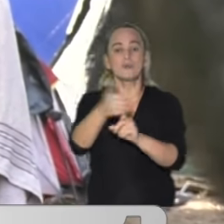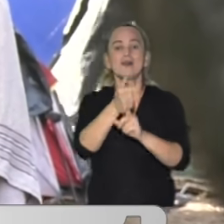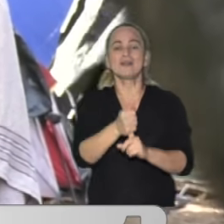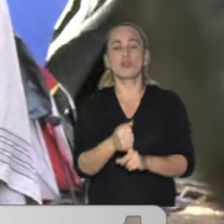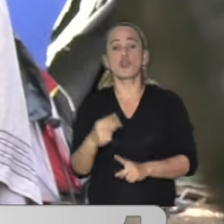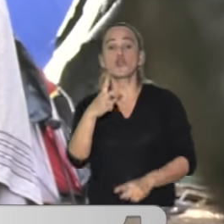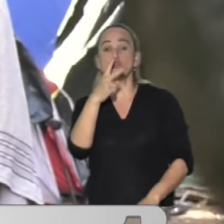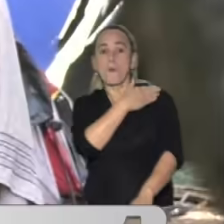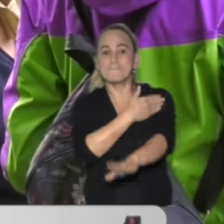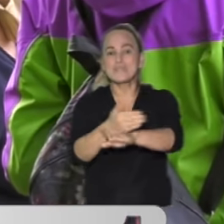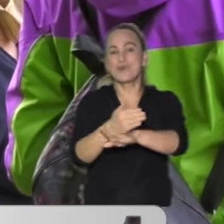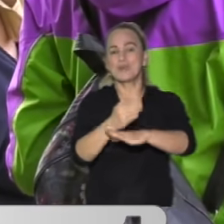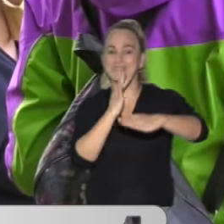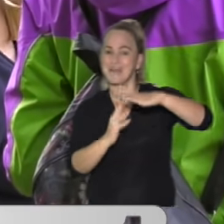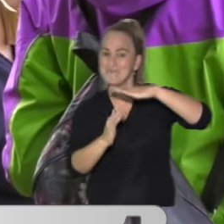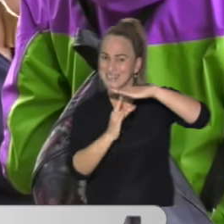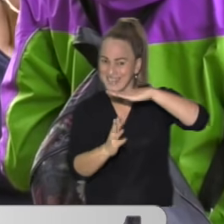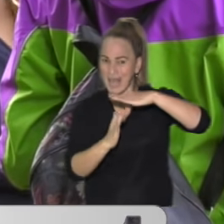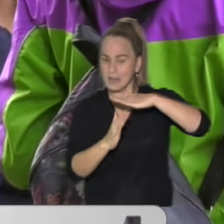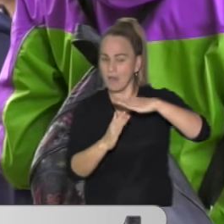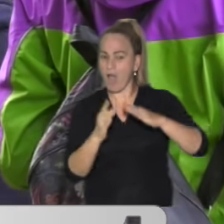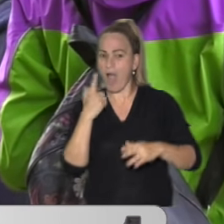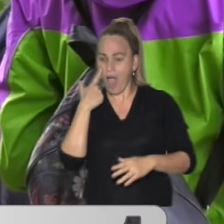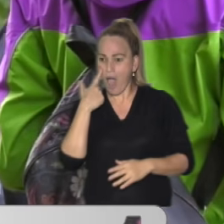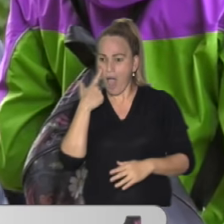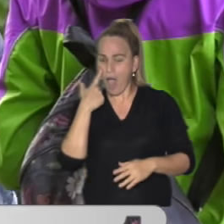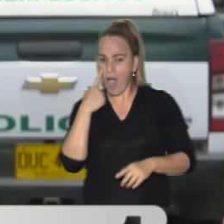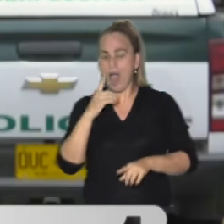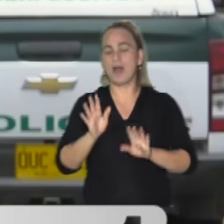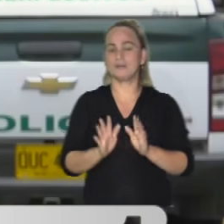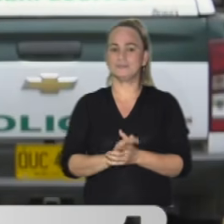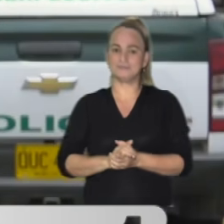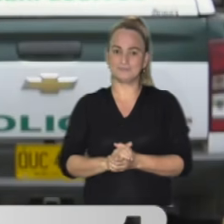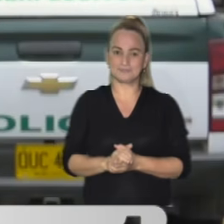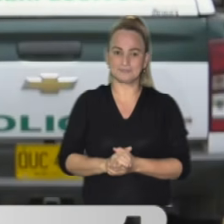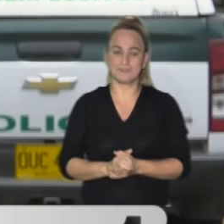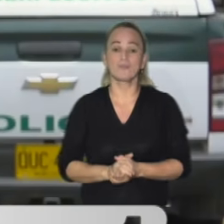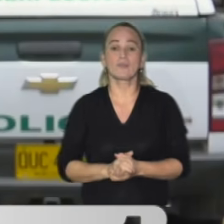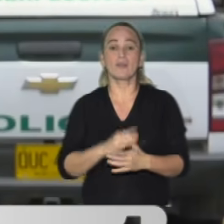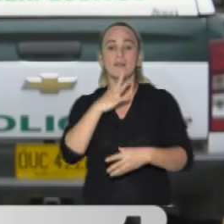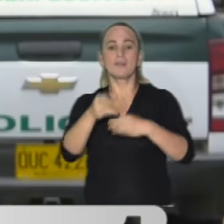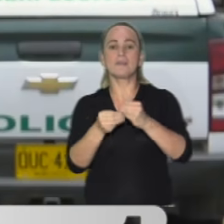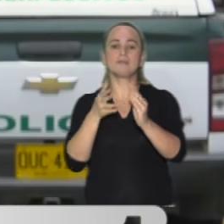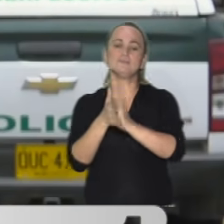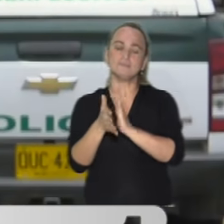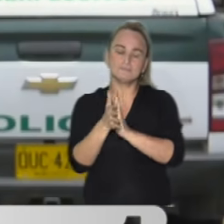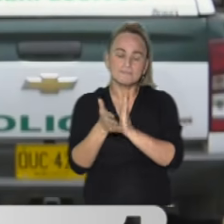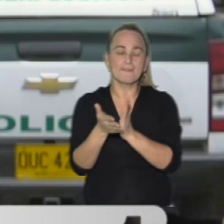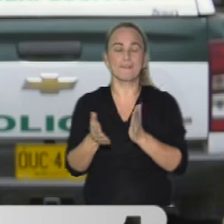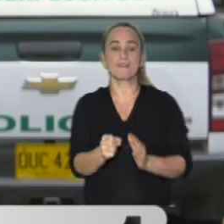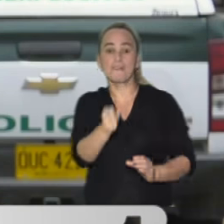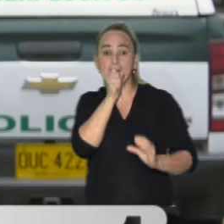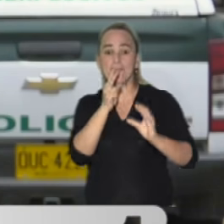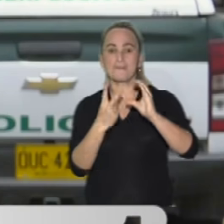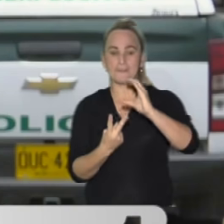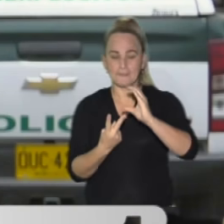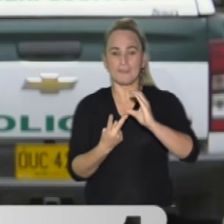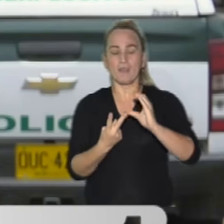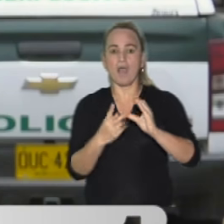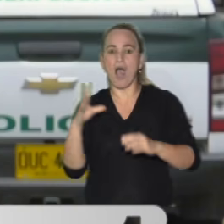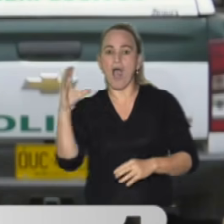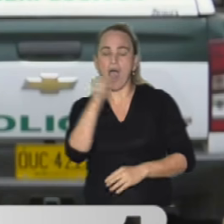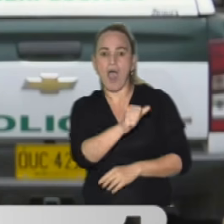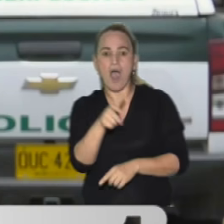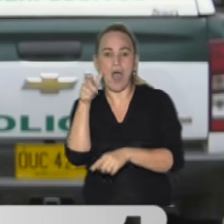a 2 millones de migrantes, teniendo en cuenta a los irregulares. Y en otras noticias, Noticentro 1 CMI conoció